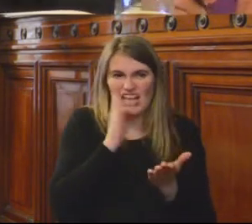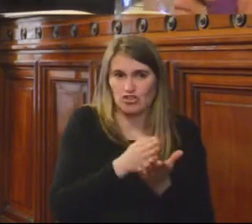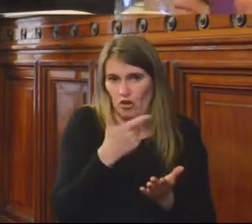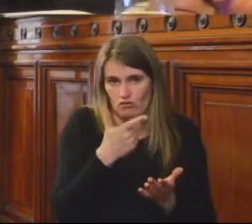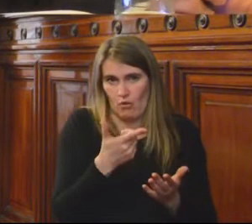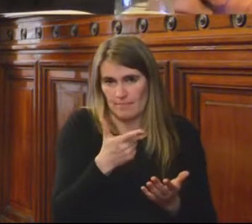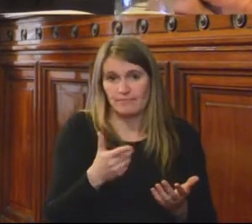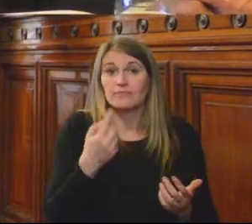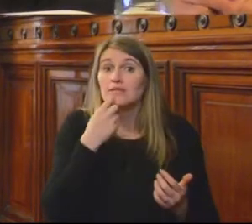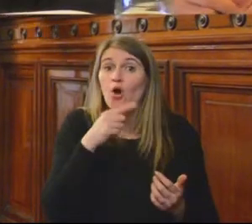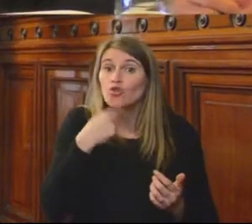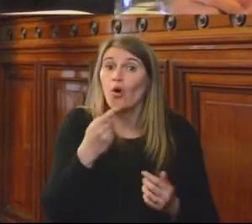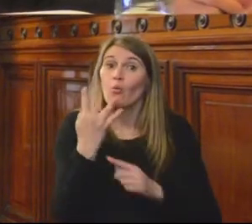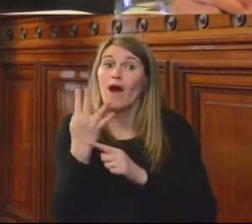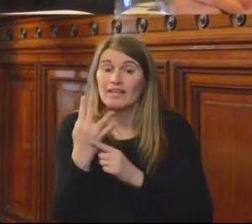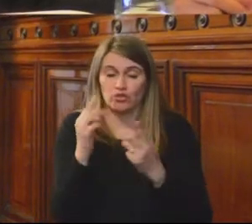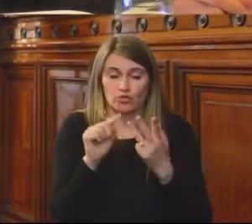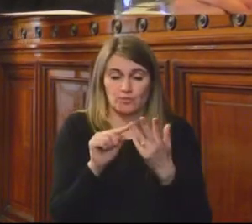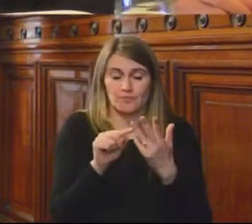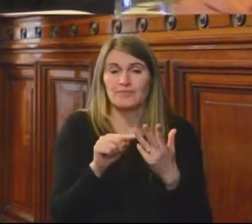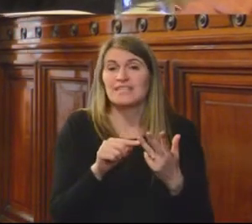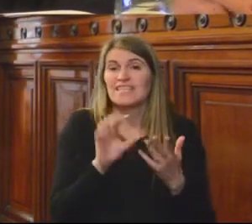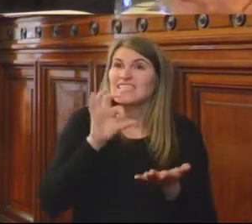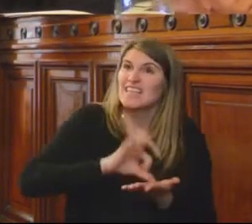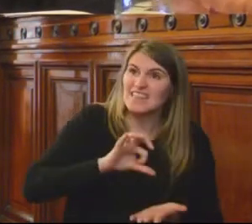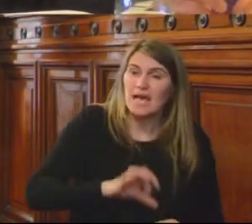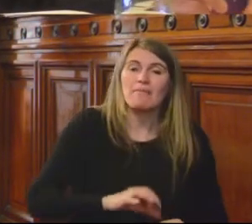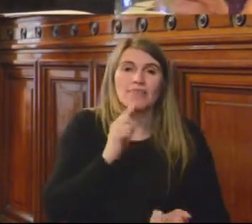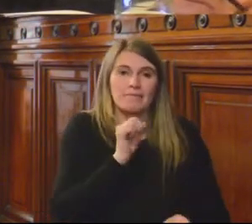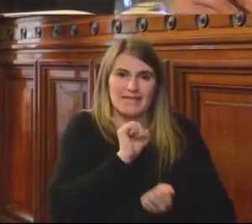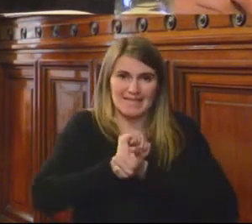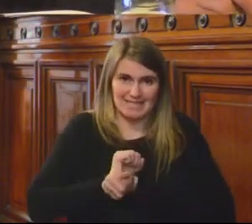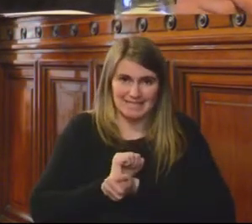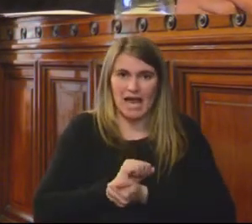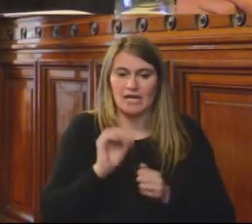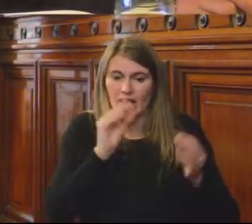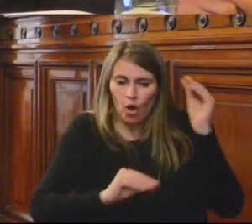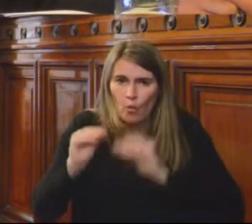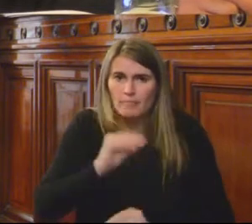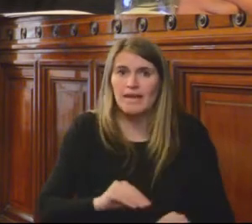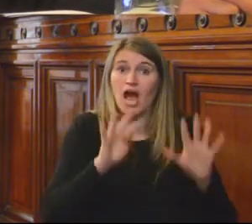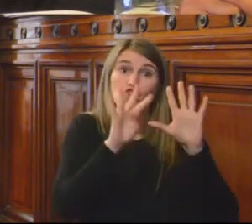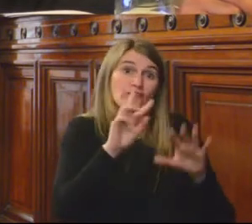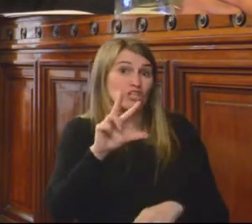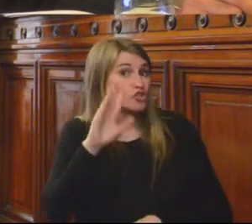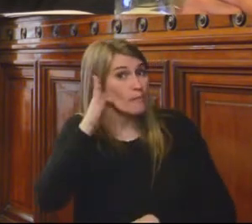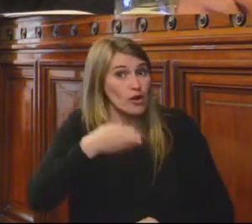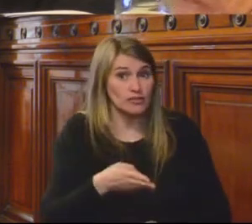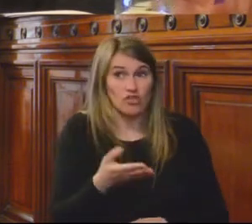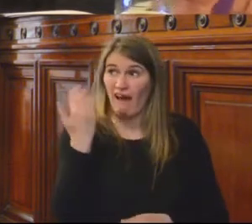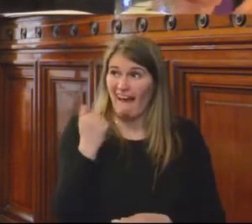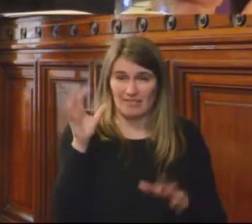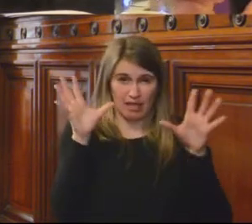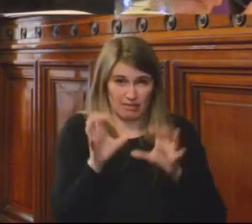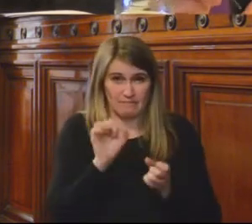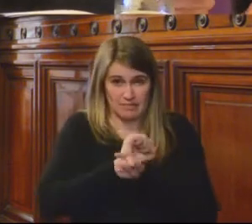la modernización del sistema penitenciario, logrando la recuperación de más del 98% de los centros penitenciarios del país y